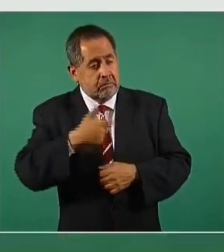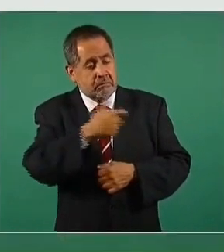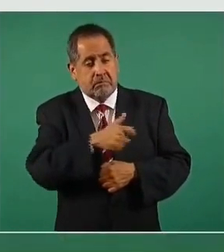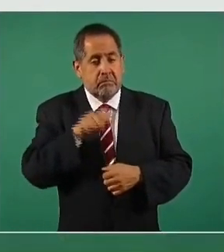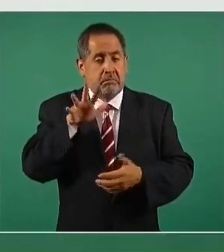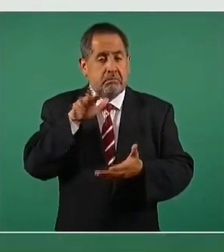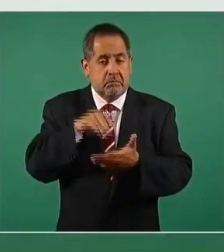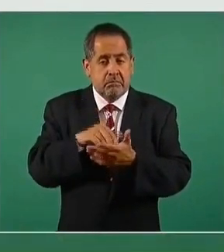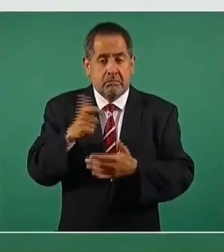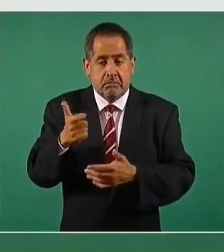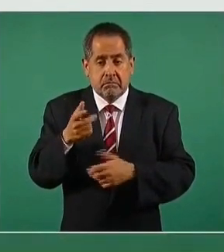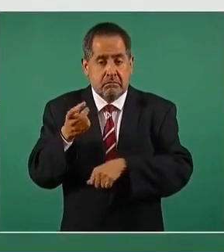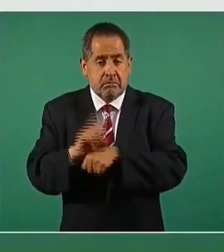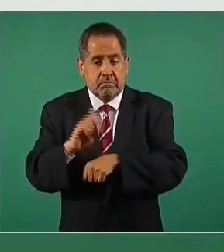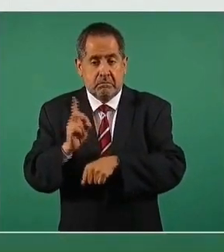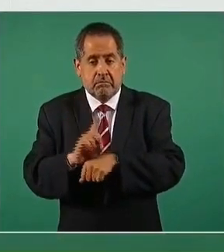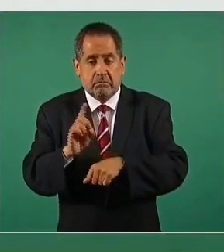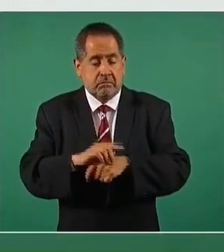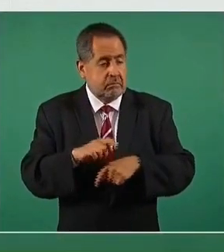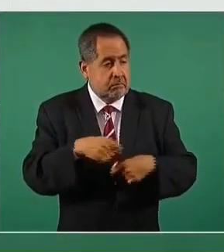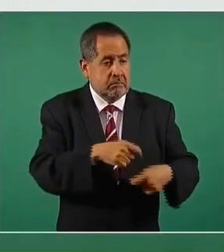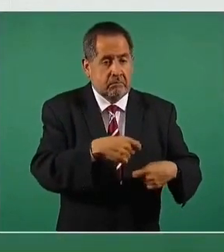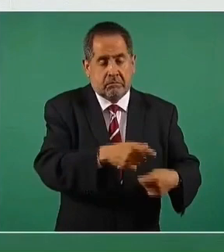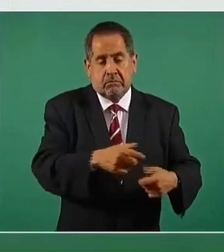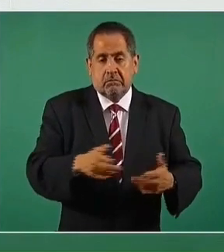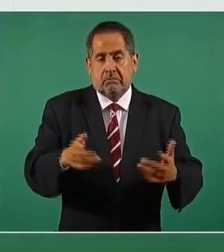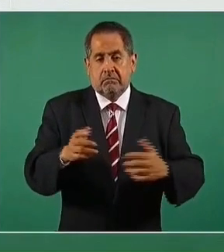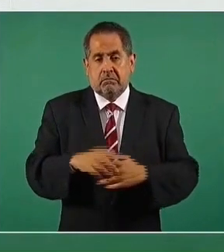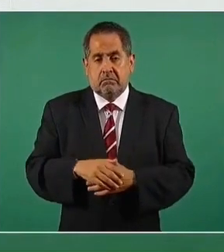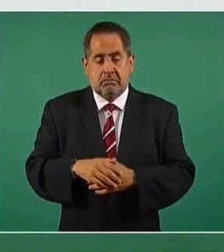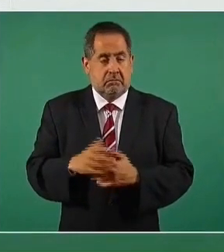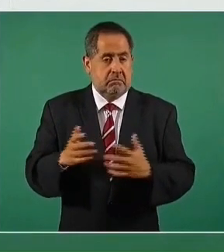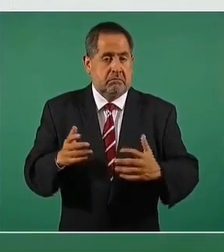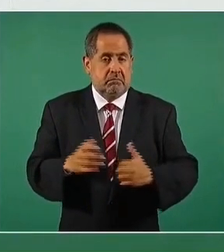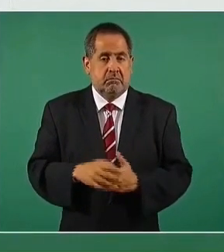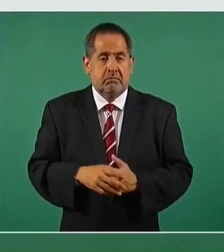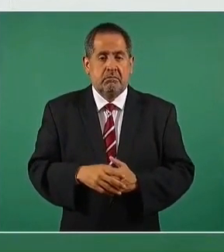5,000 pesos diarios, sin incluir